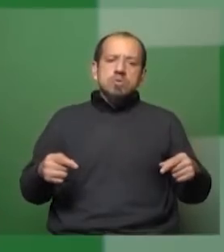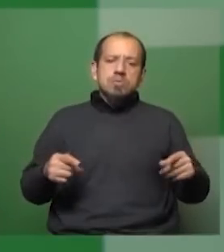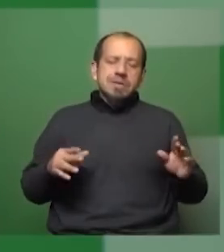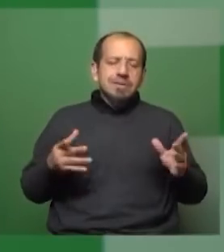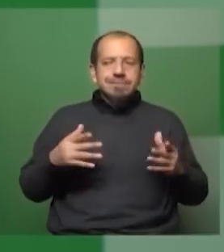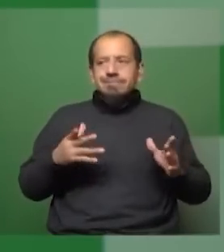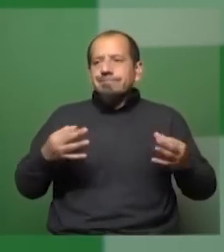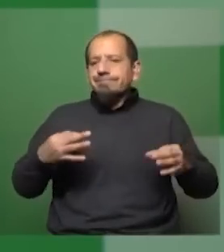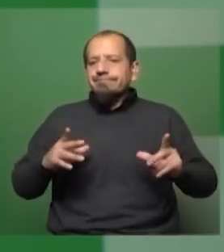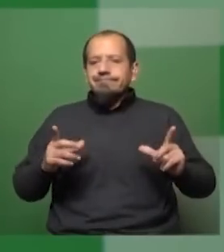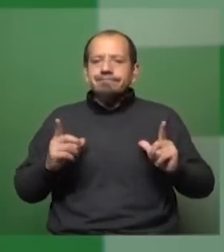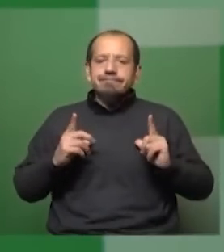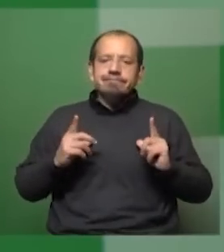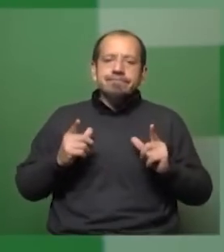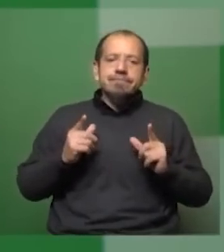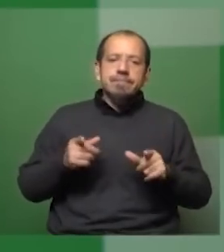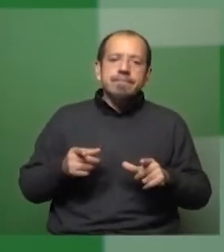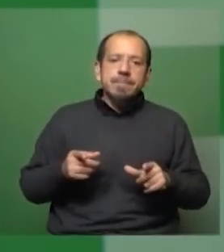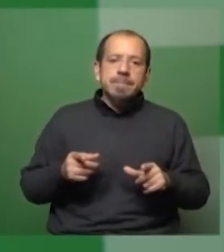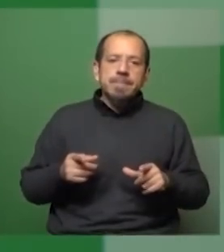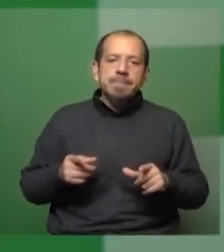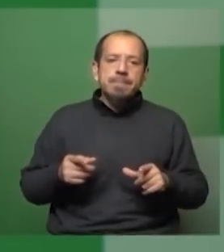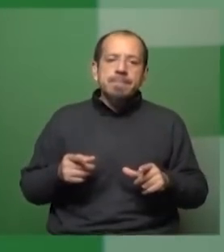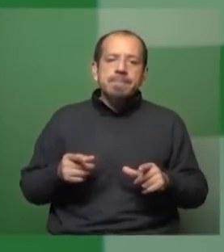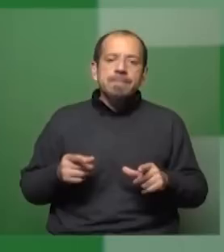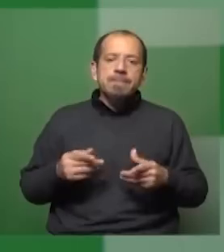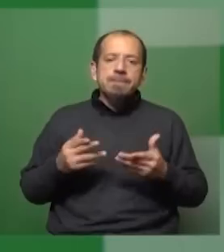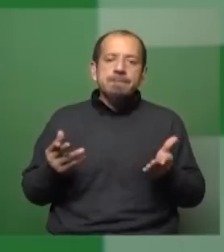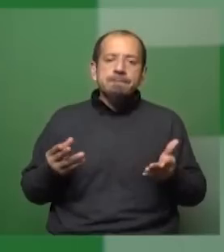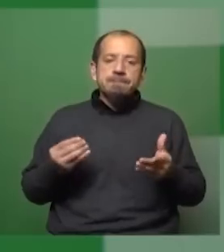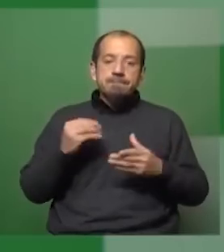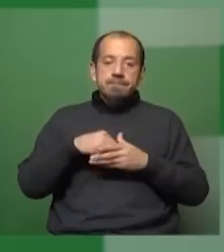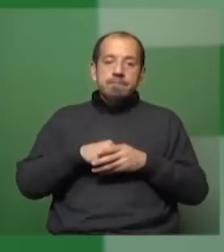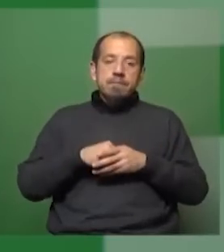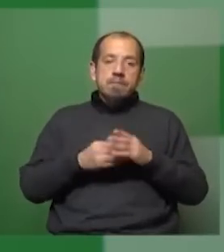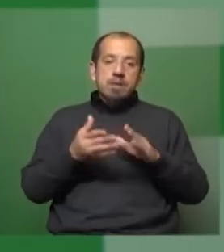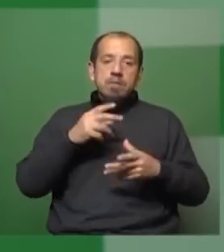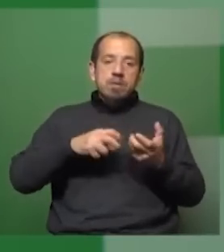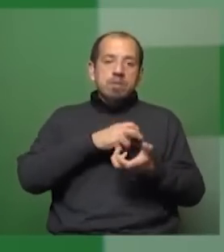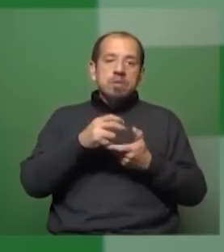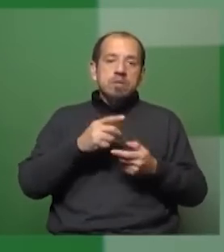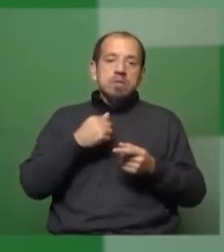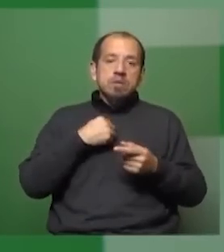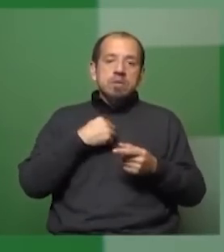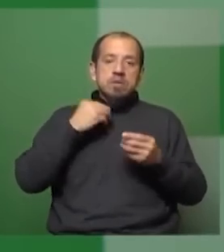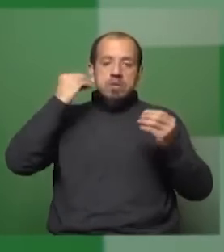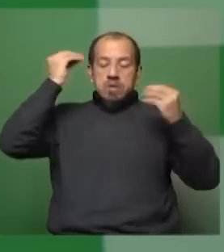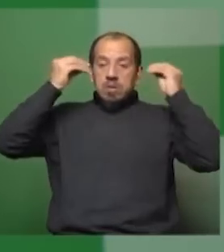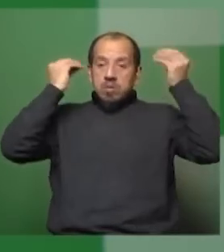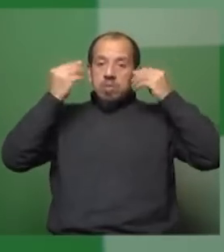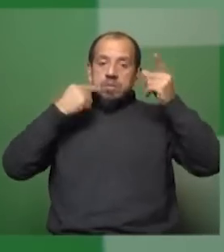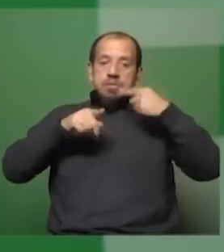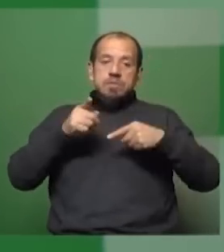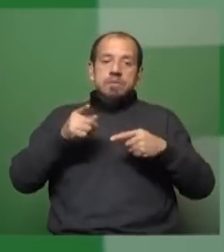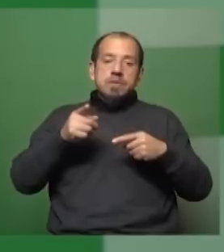y que después eso no tenga impacto en el plano sobre todo interno que creo que es lo más complejo y a mí Lo que más me preocupa es que todo esto